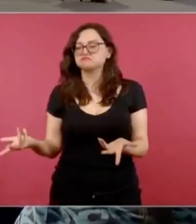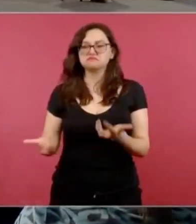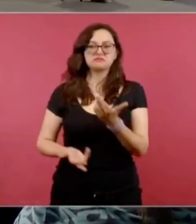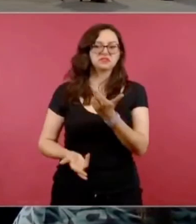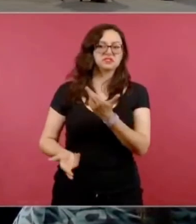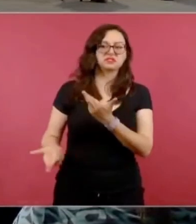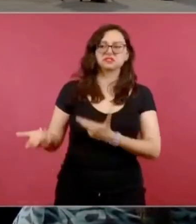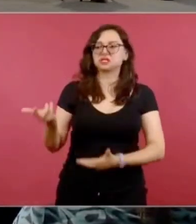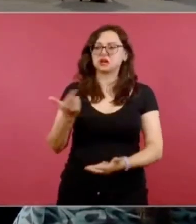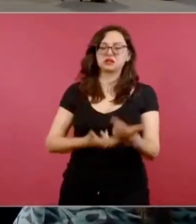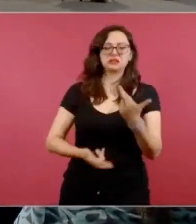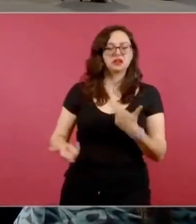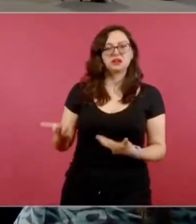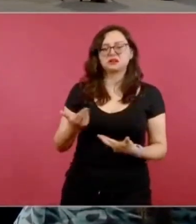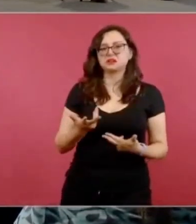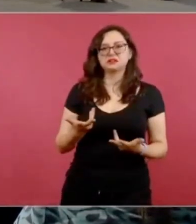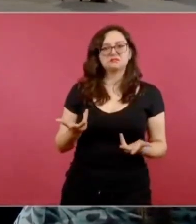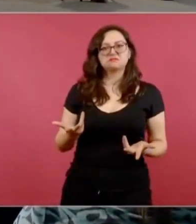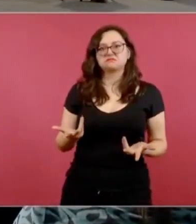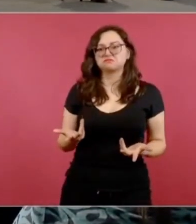el Estado